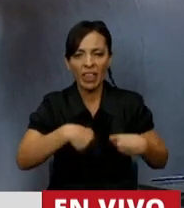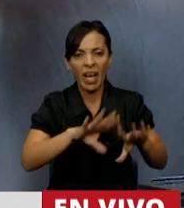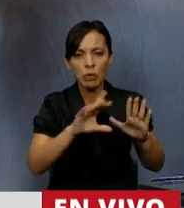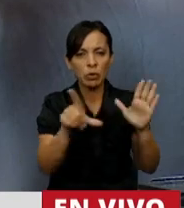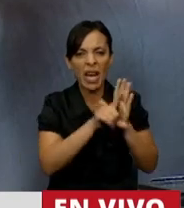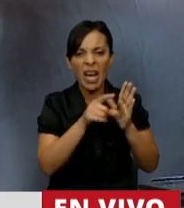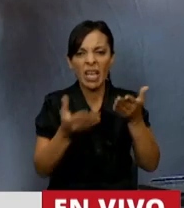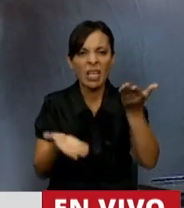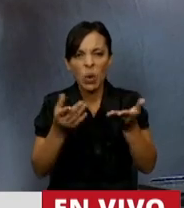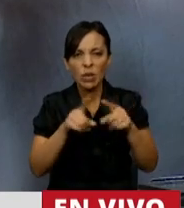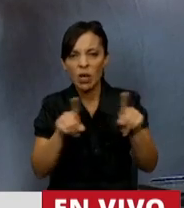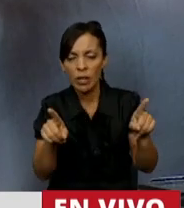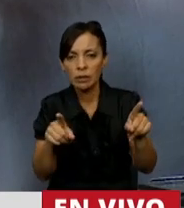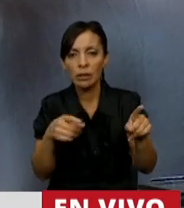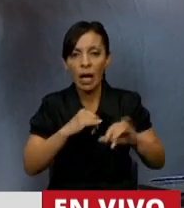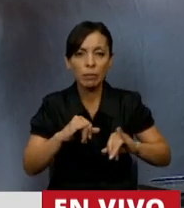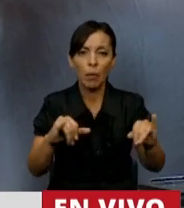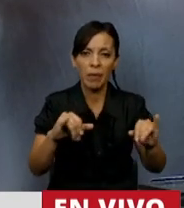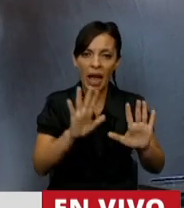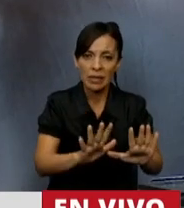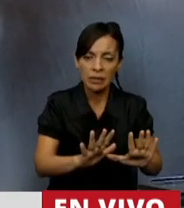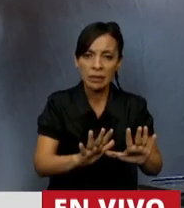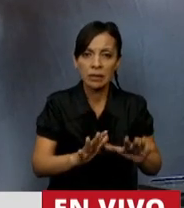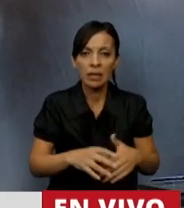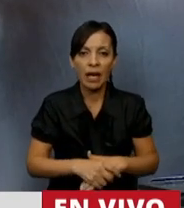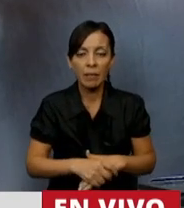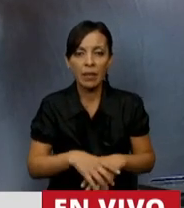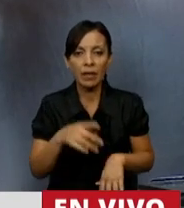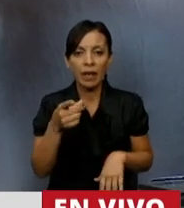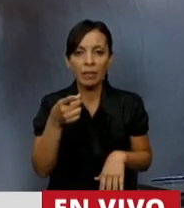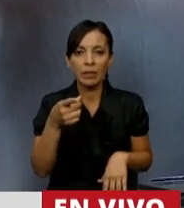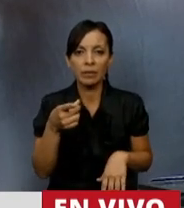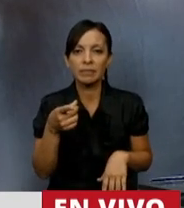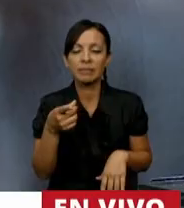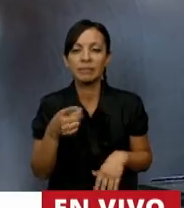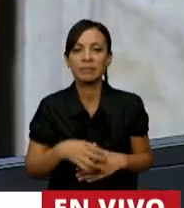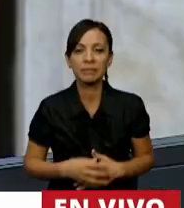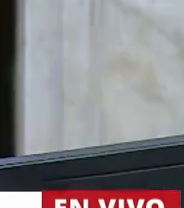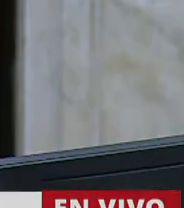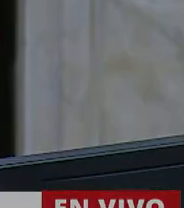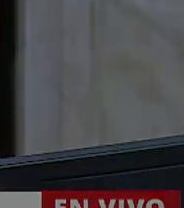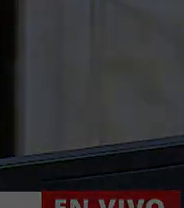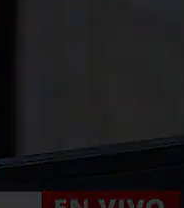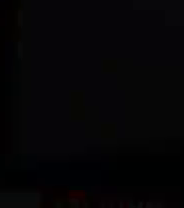injusta sea promovida y aplicada en nuestro país. Gracias, señor presidente. Gracias, diputado.